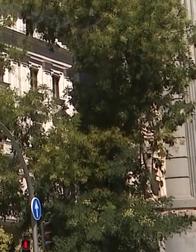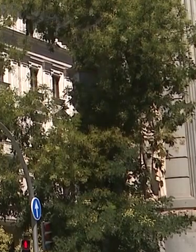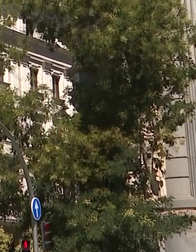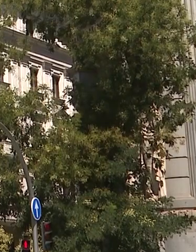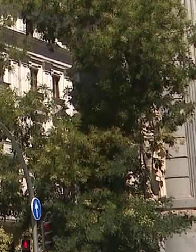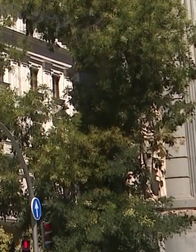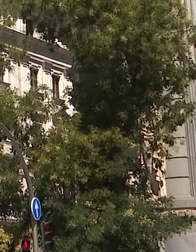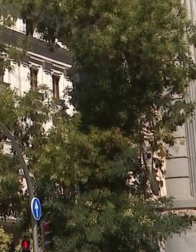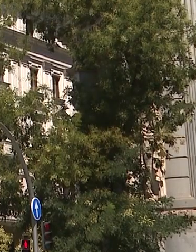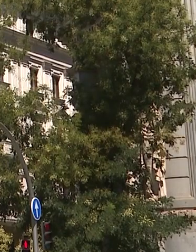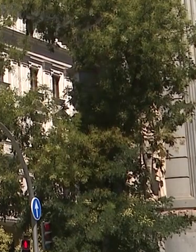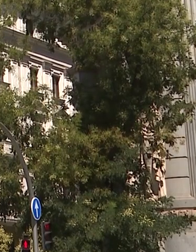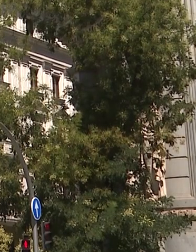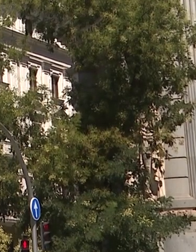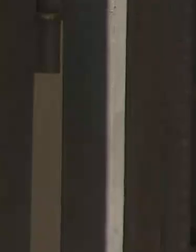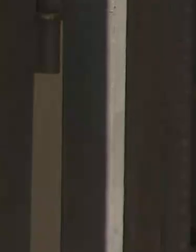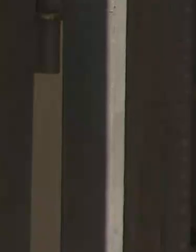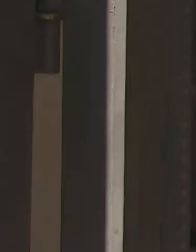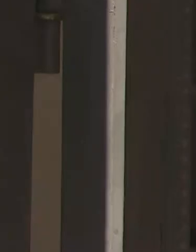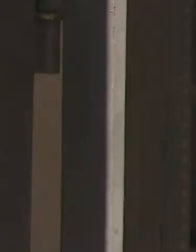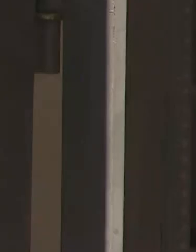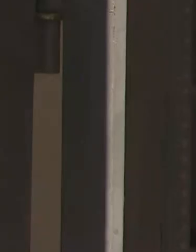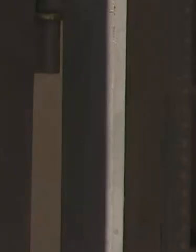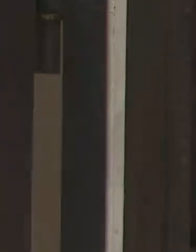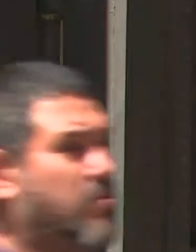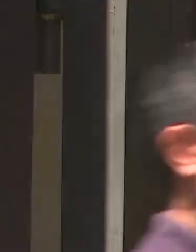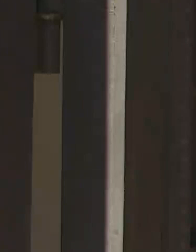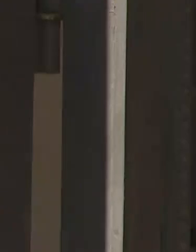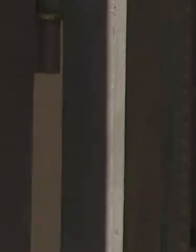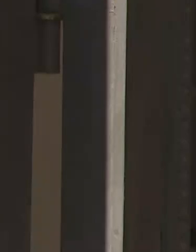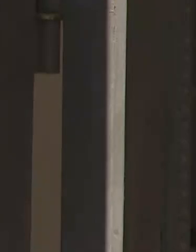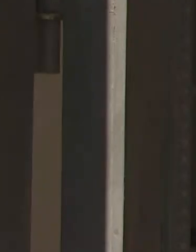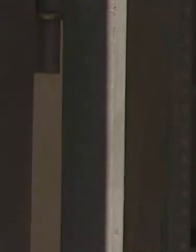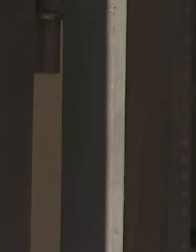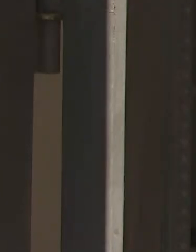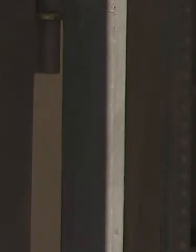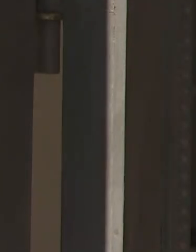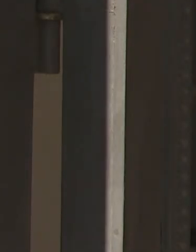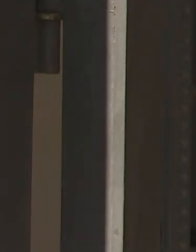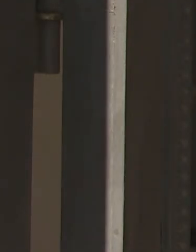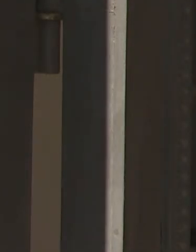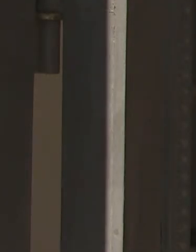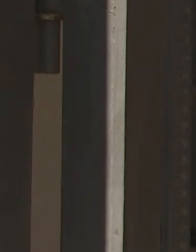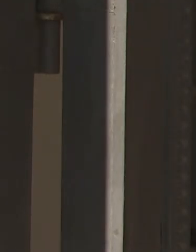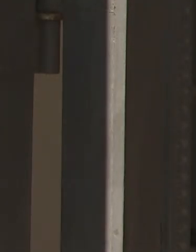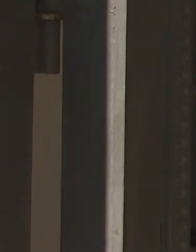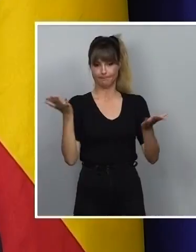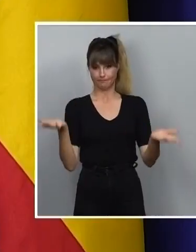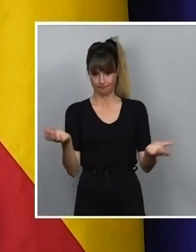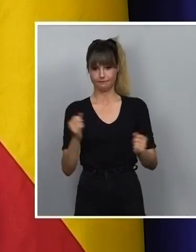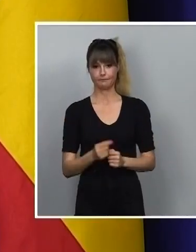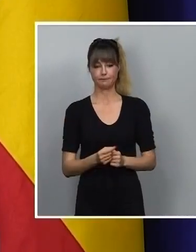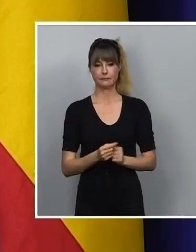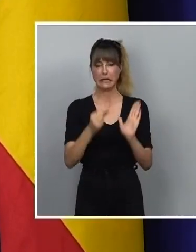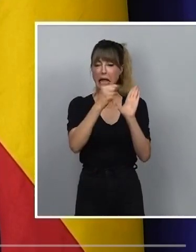registro de medios de comunicación en el que disponga de la información pública sobre su propiedad y la inversión publicitaria que recibe hay que establecer Los